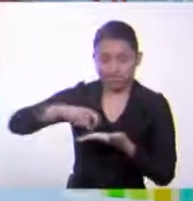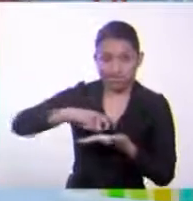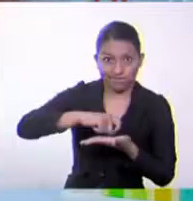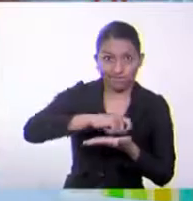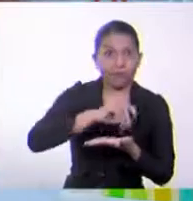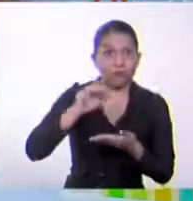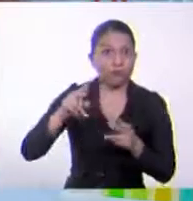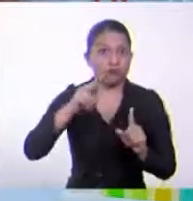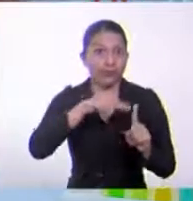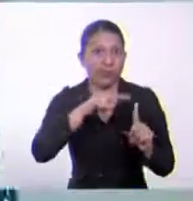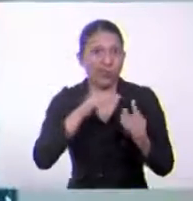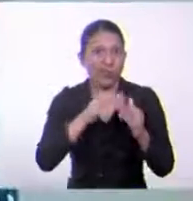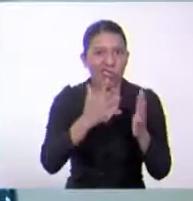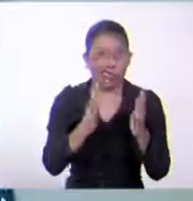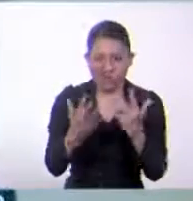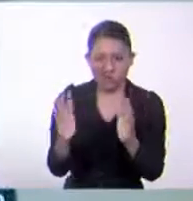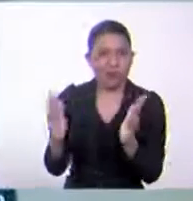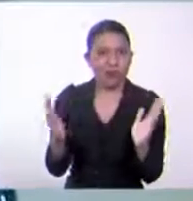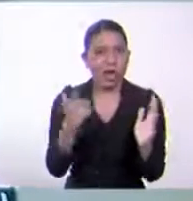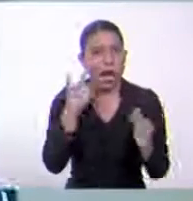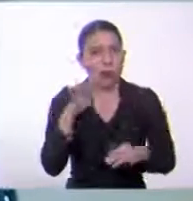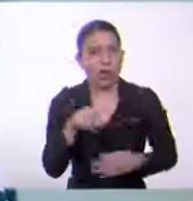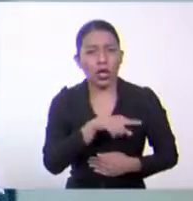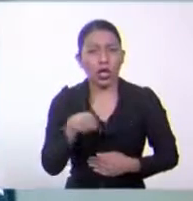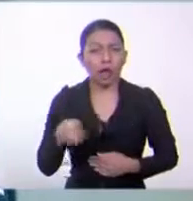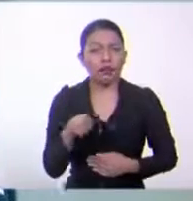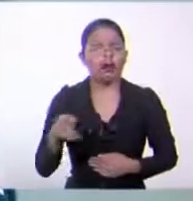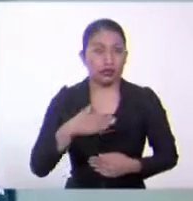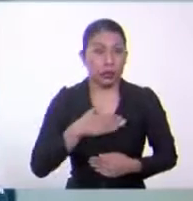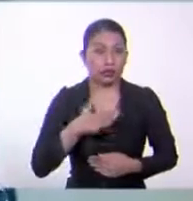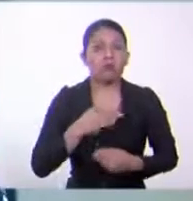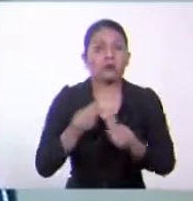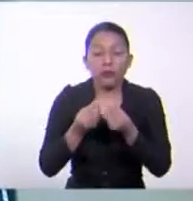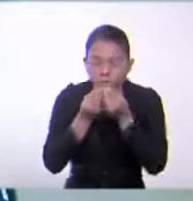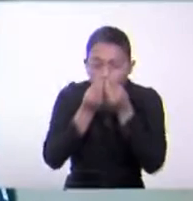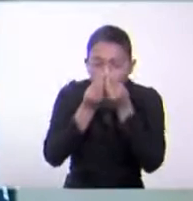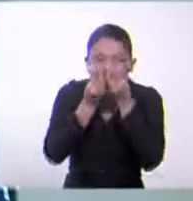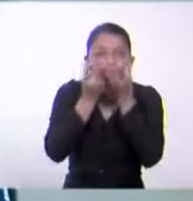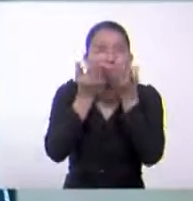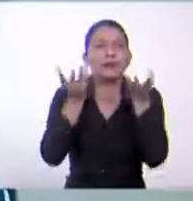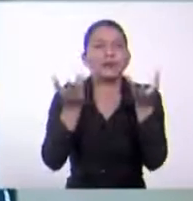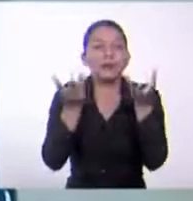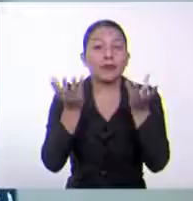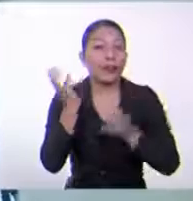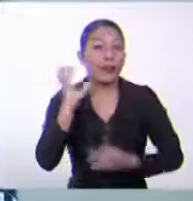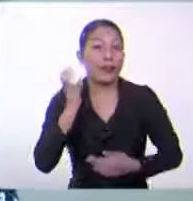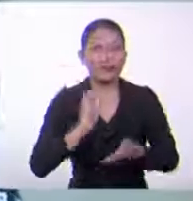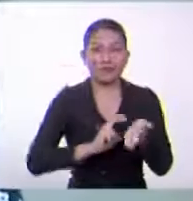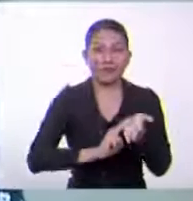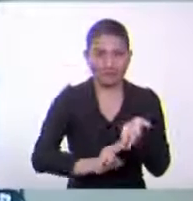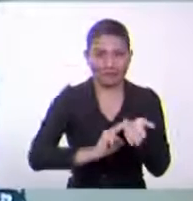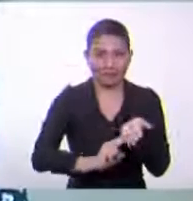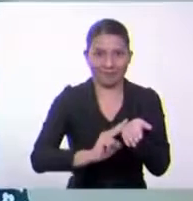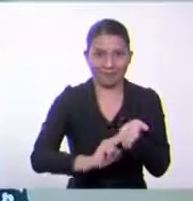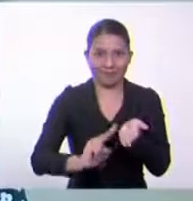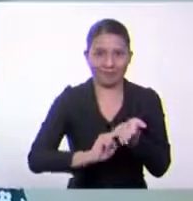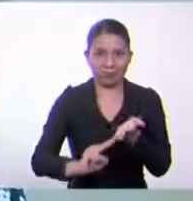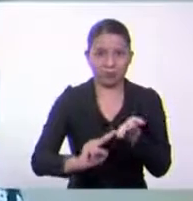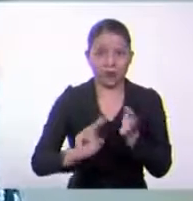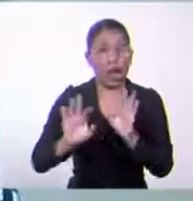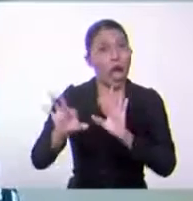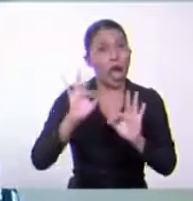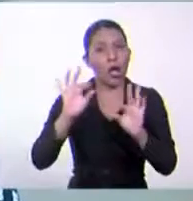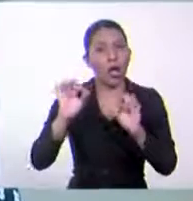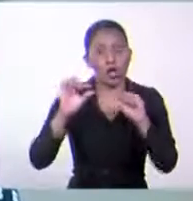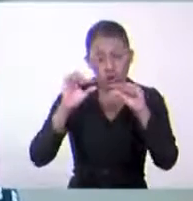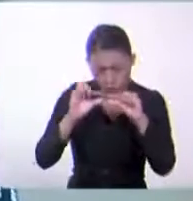comunes con otras plantas, como por ejemplo que producen flores y que tienen color verde. La mayoría son pequeñas como